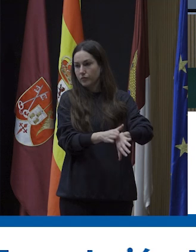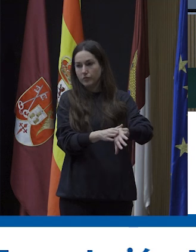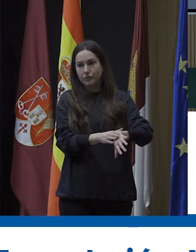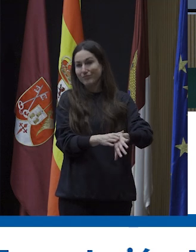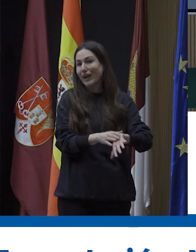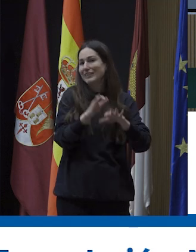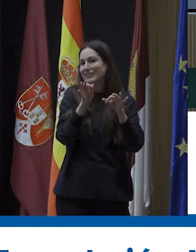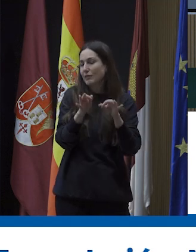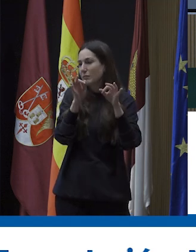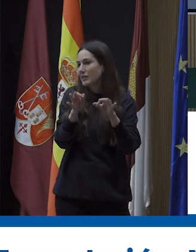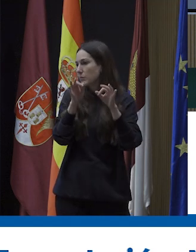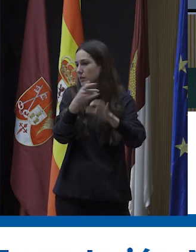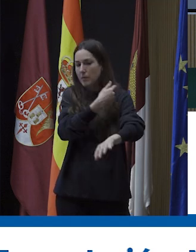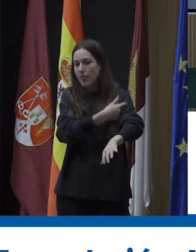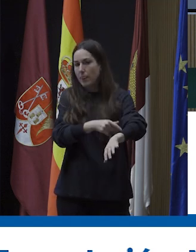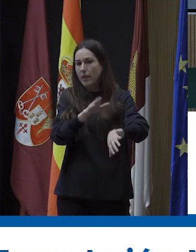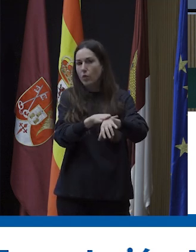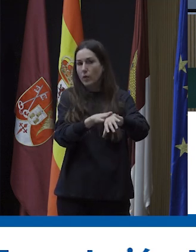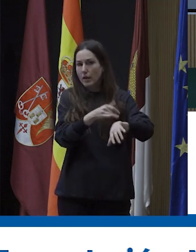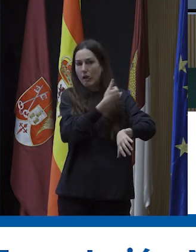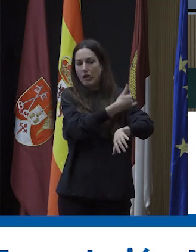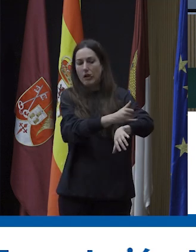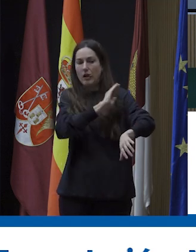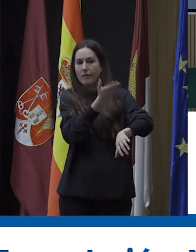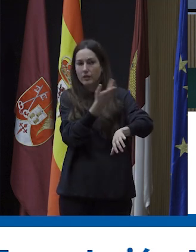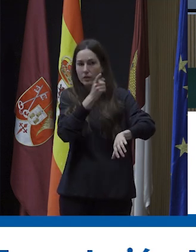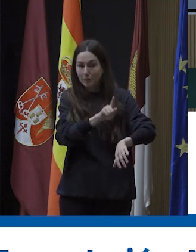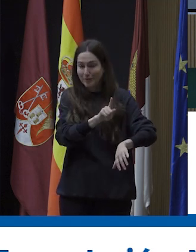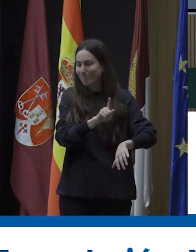no siempre aparece este tipo de irradiación.